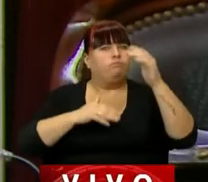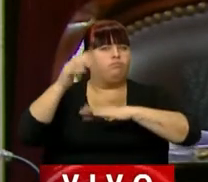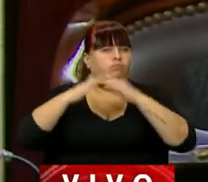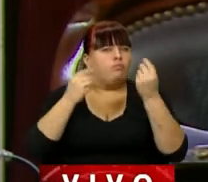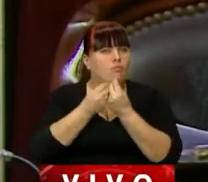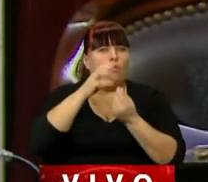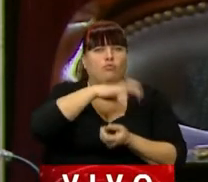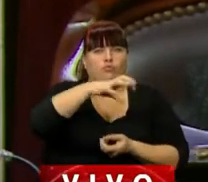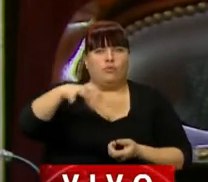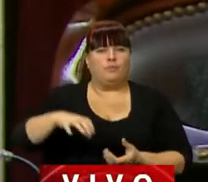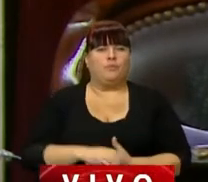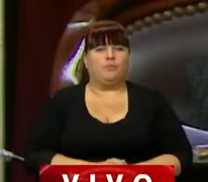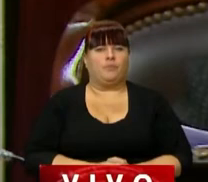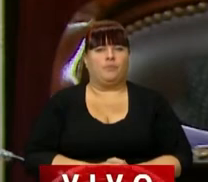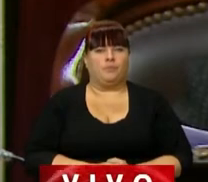obras.